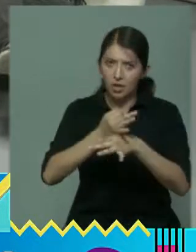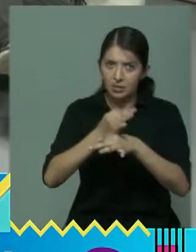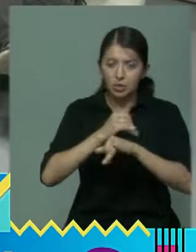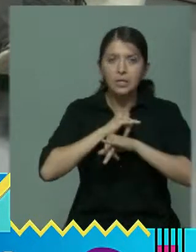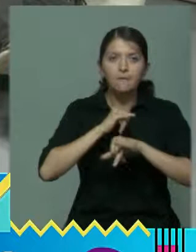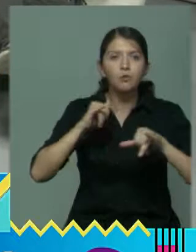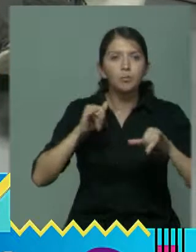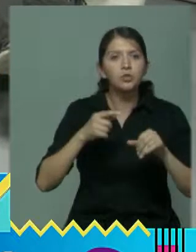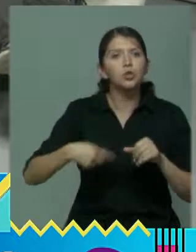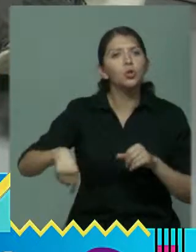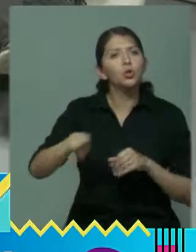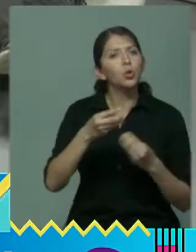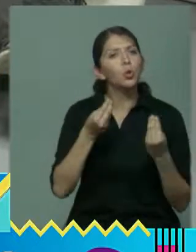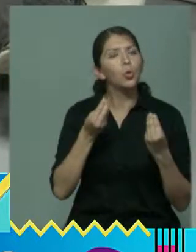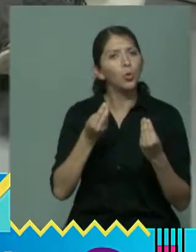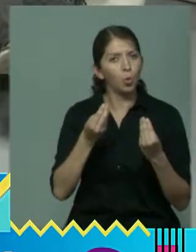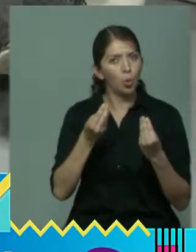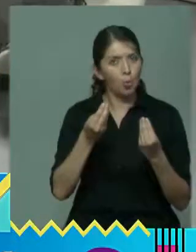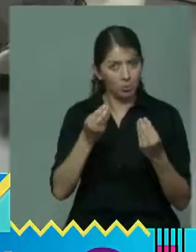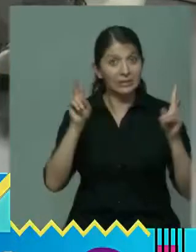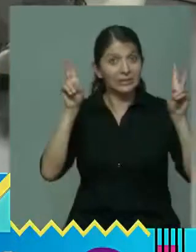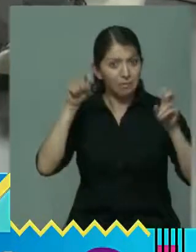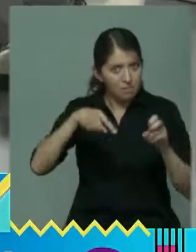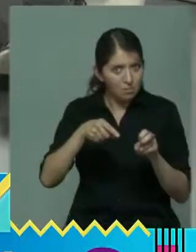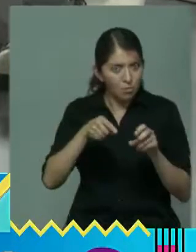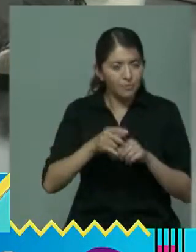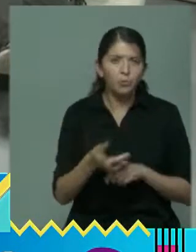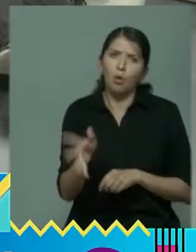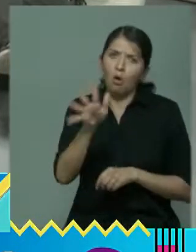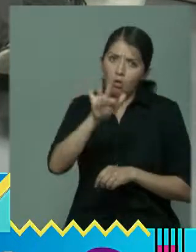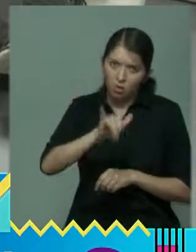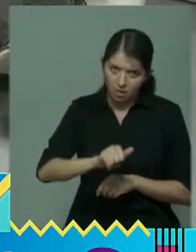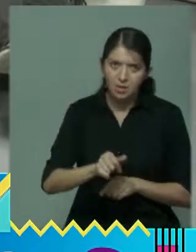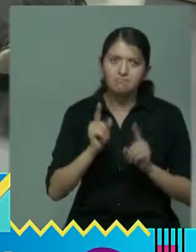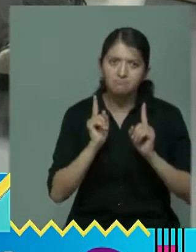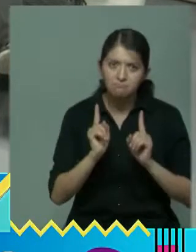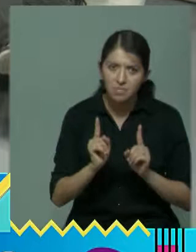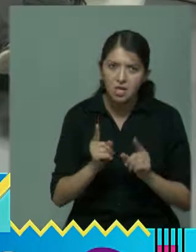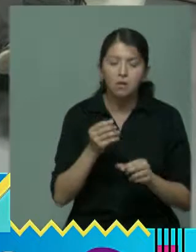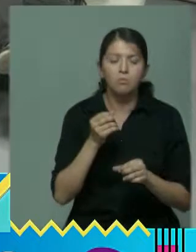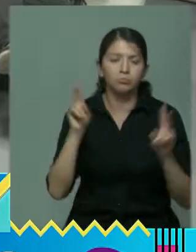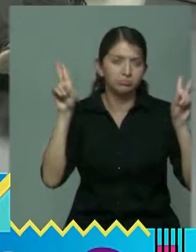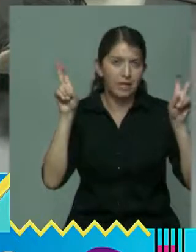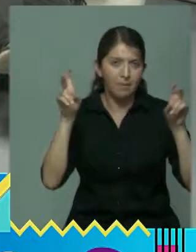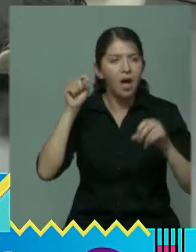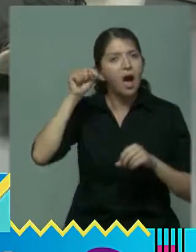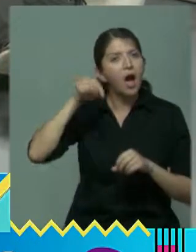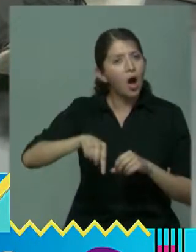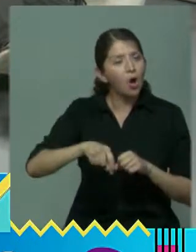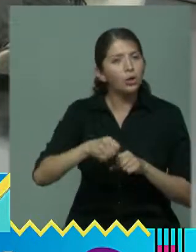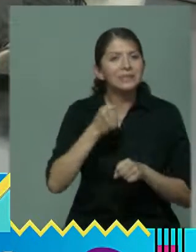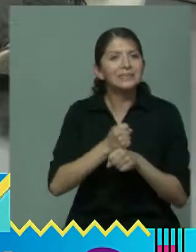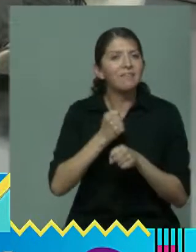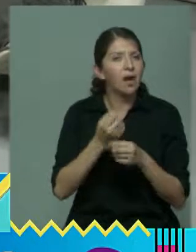información. ¿Cómo hacemos para tratar este tema que es cotidiano, que es de todos los días? ¿Qué se está haciendo actualmente y qué queda por